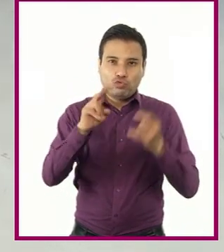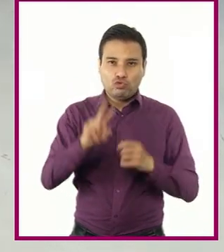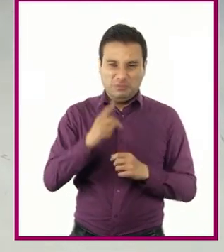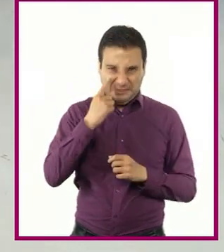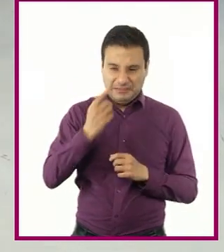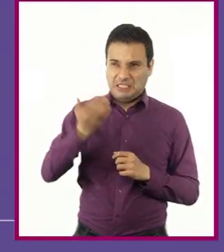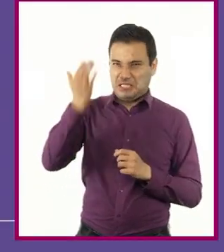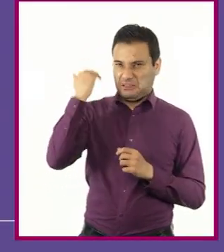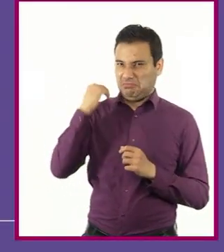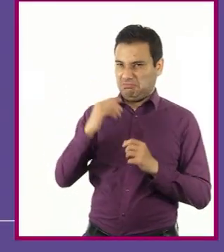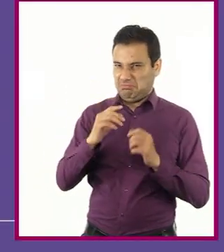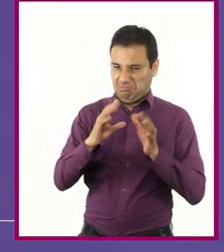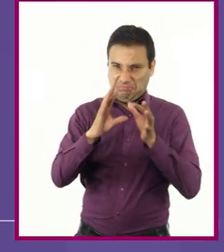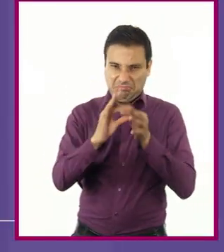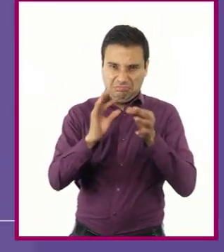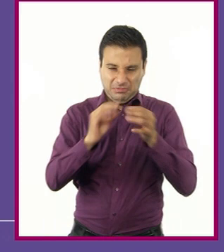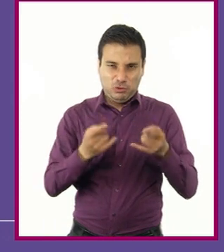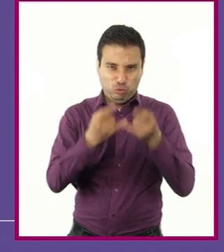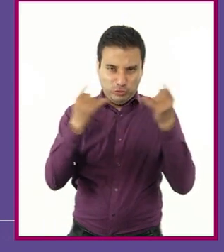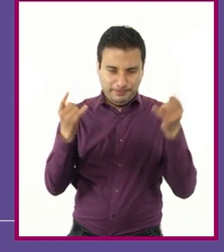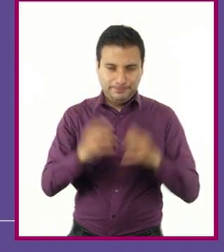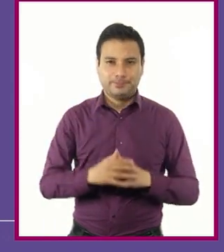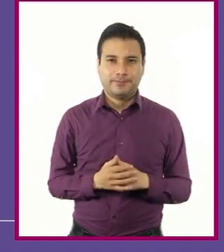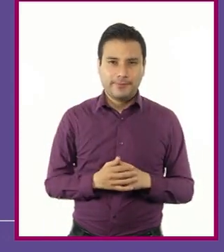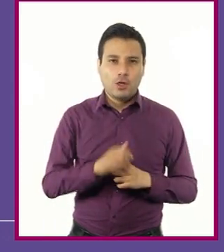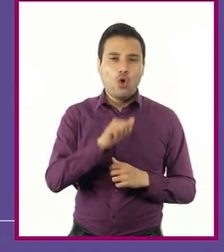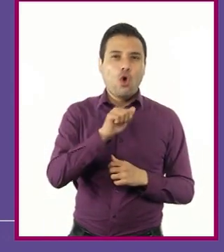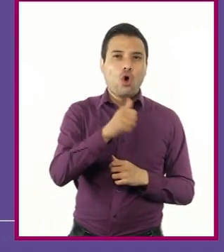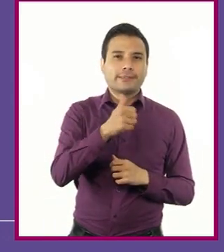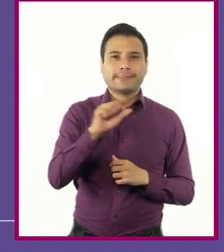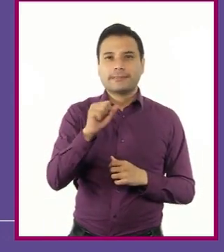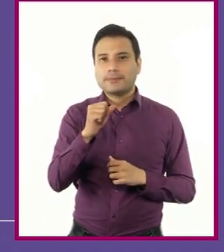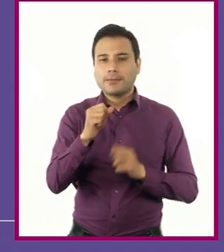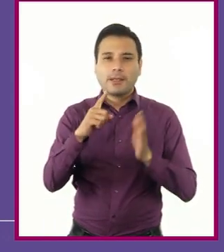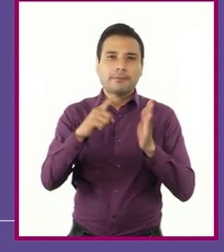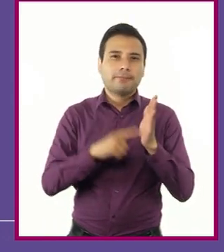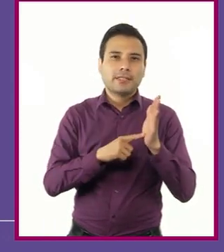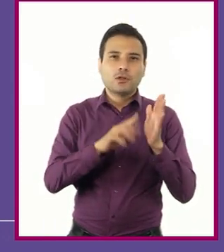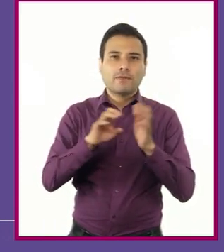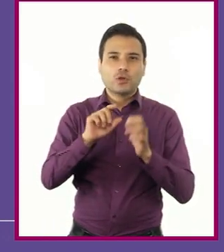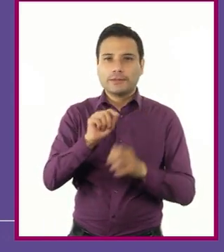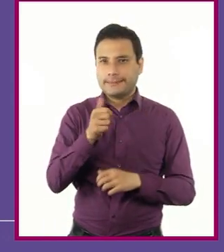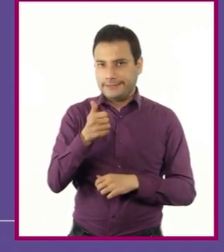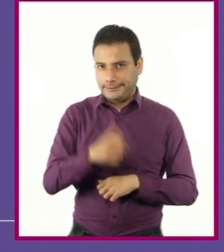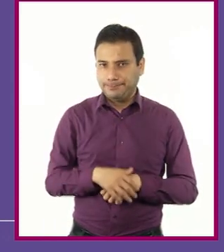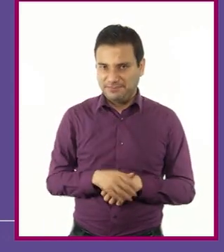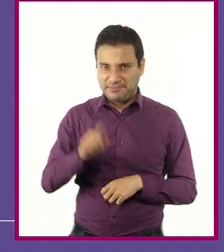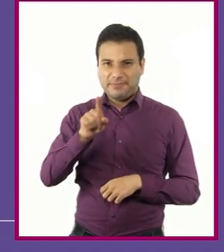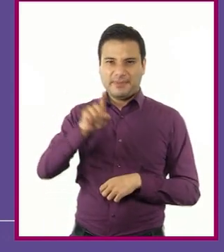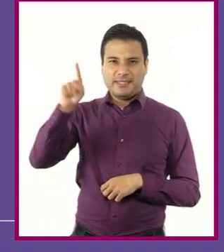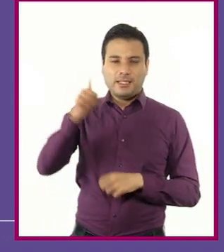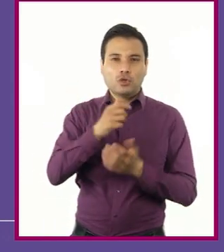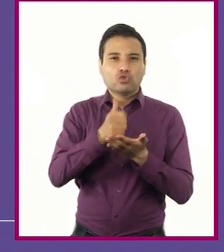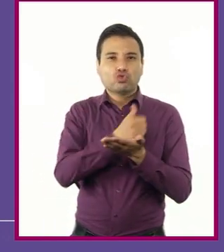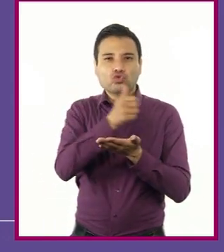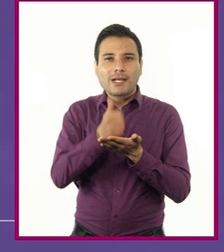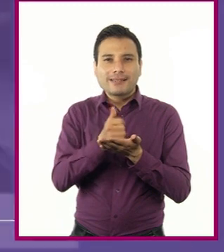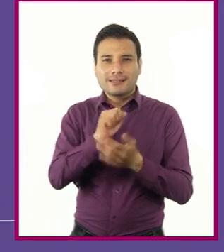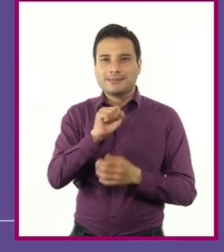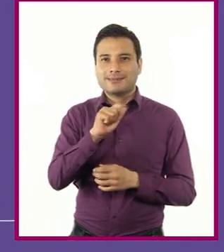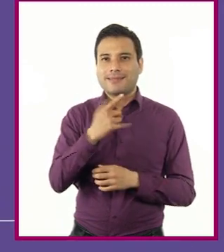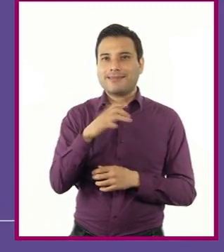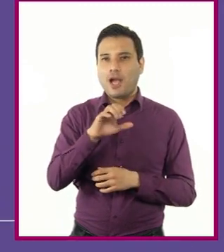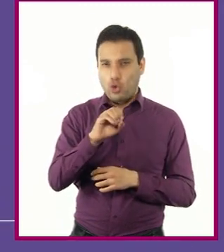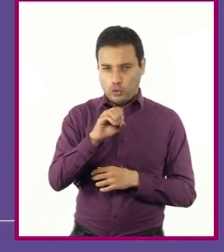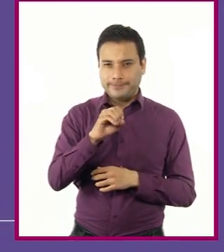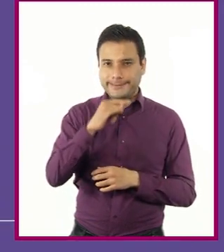hace mucho tiempo. Corría el 11 de septiembre de 1976 en Santiago de Chile, cuando las tropas